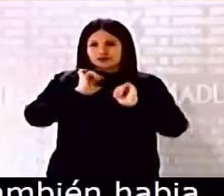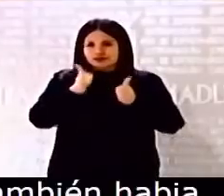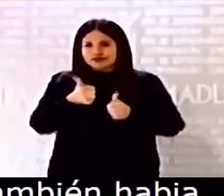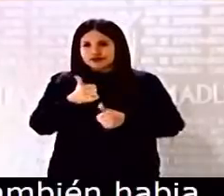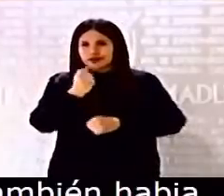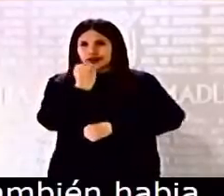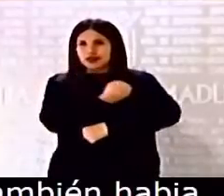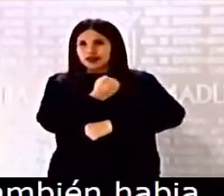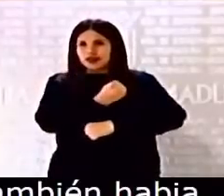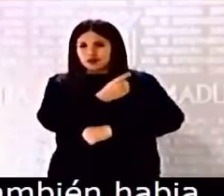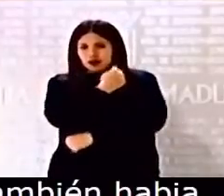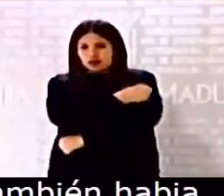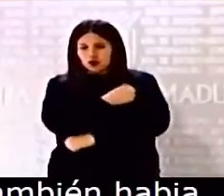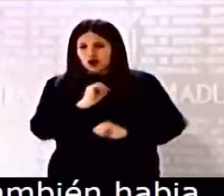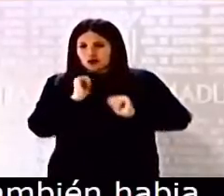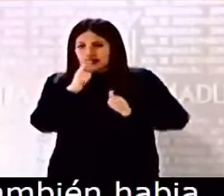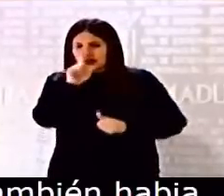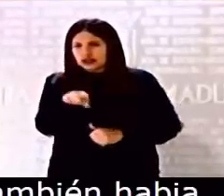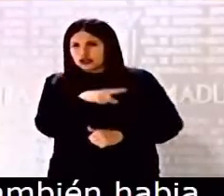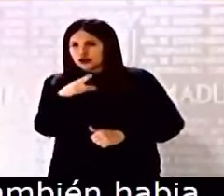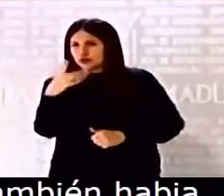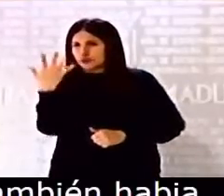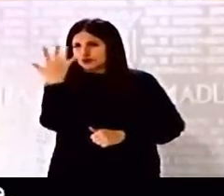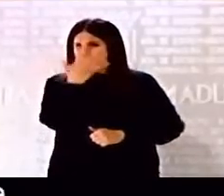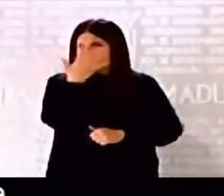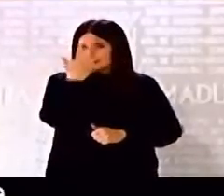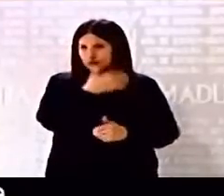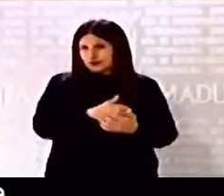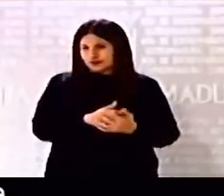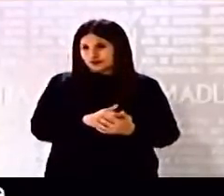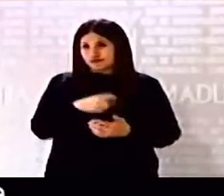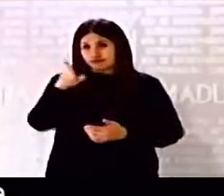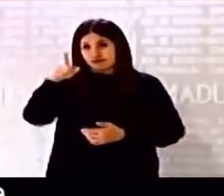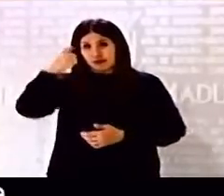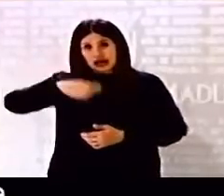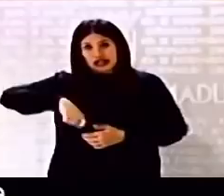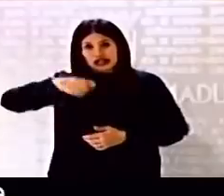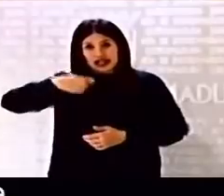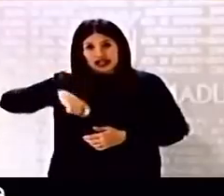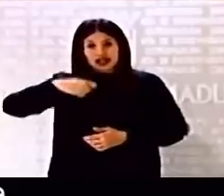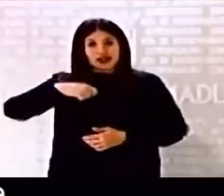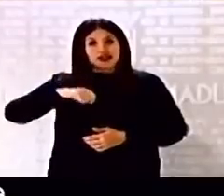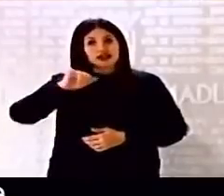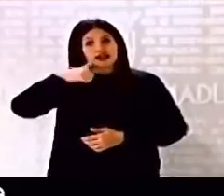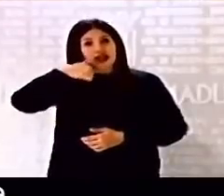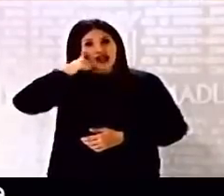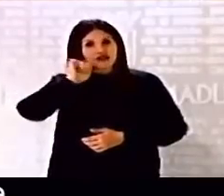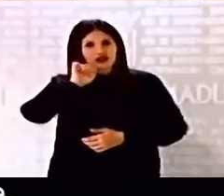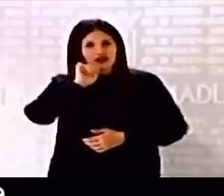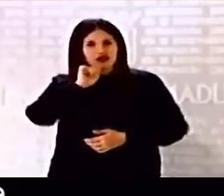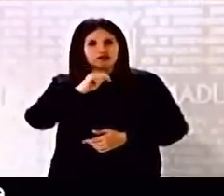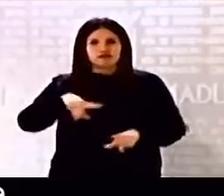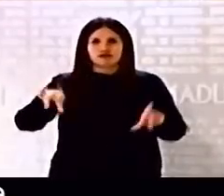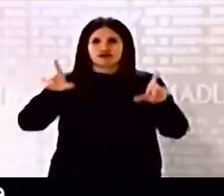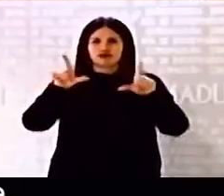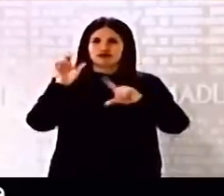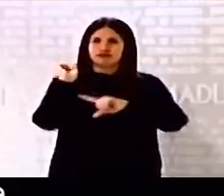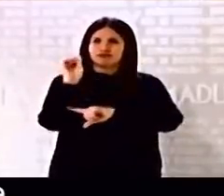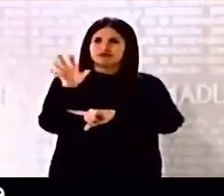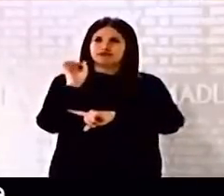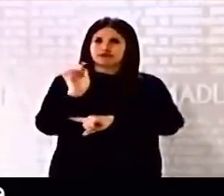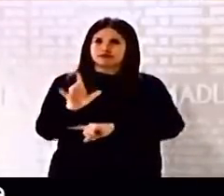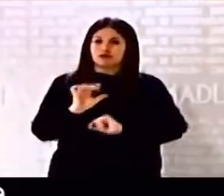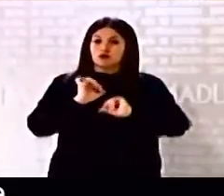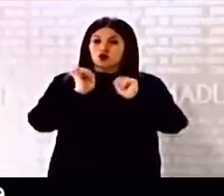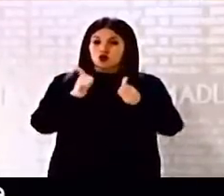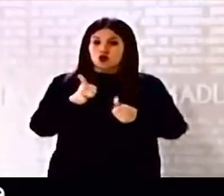diciembre. Y cuando salía el presidente Sánchez a decir que vacunaríamos en